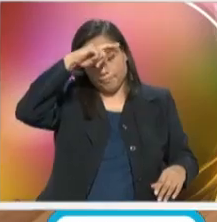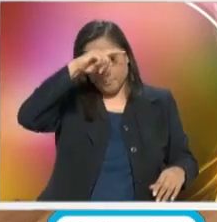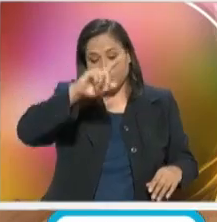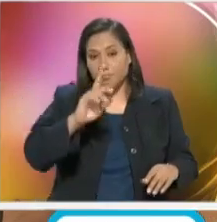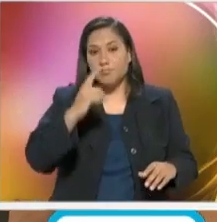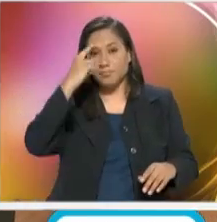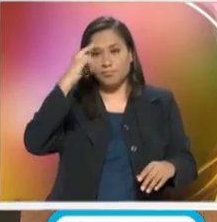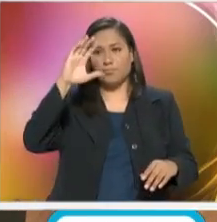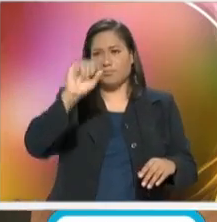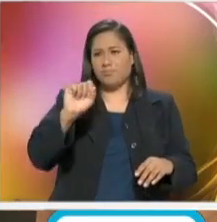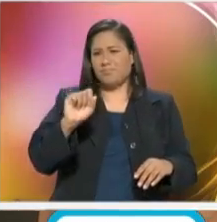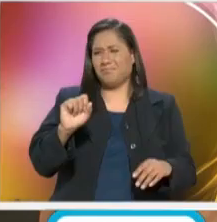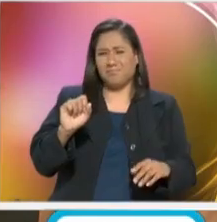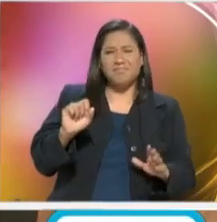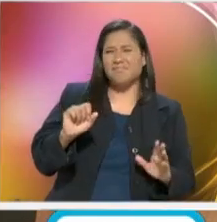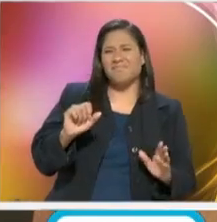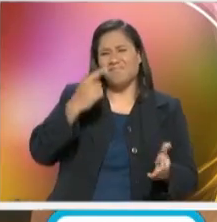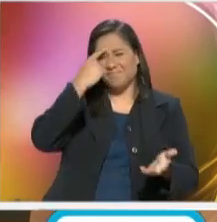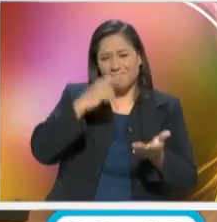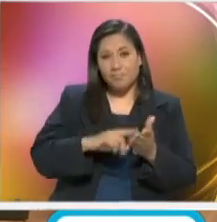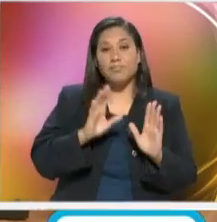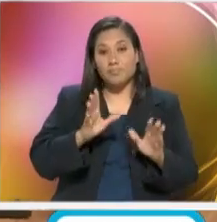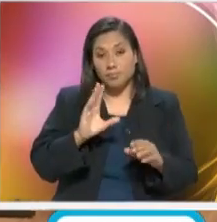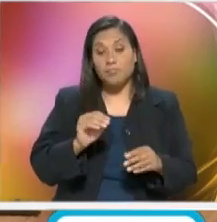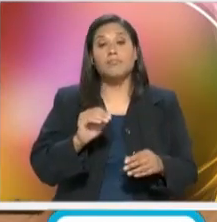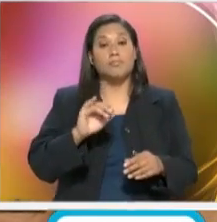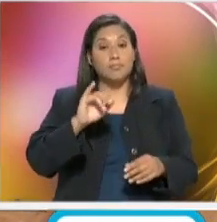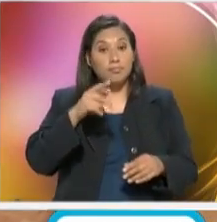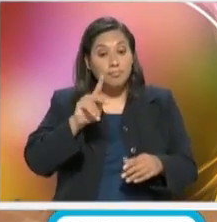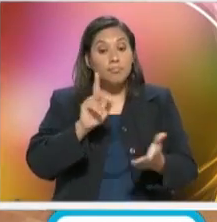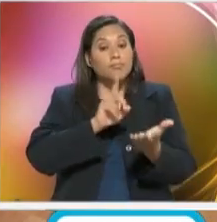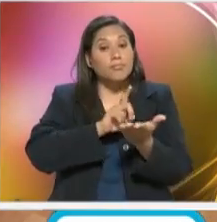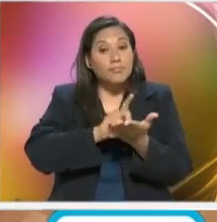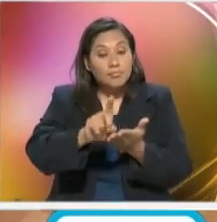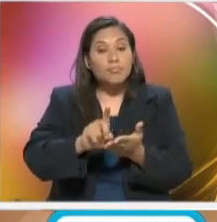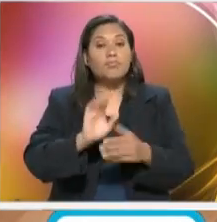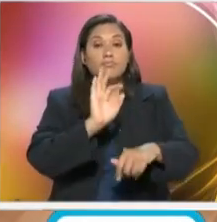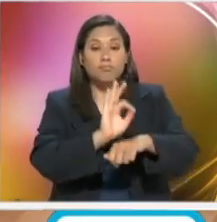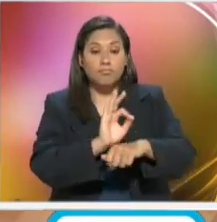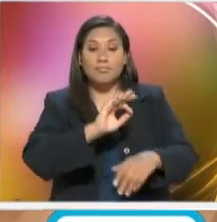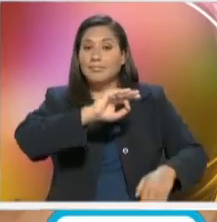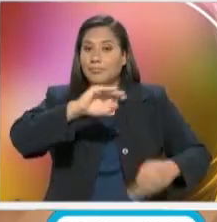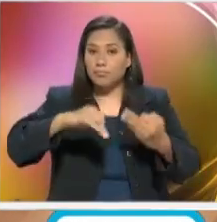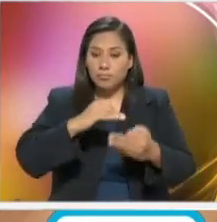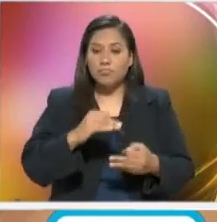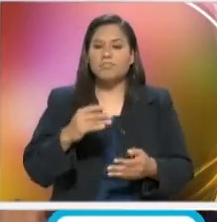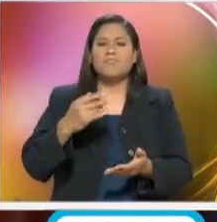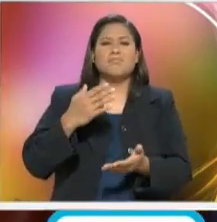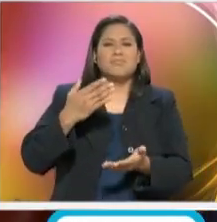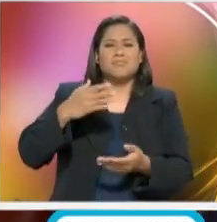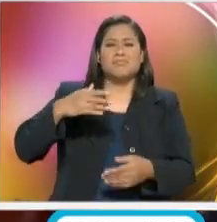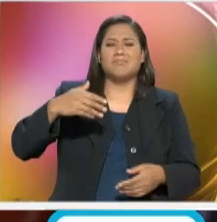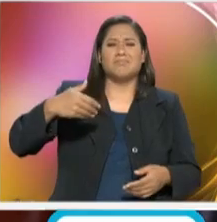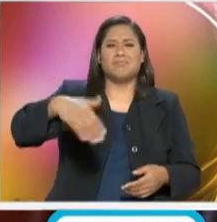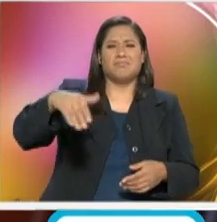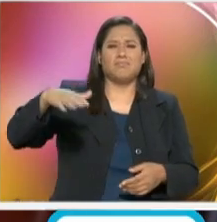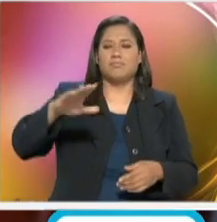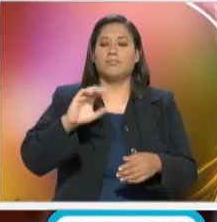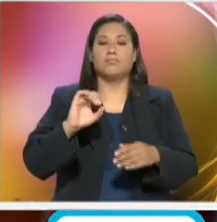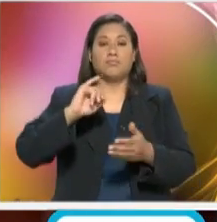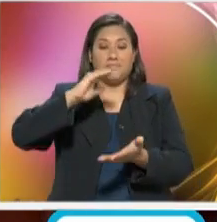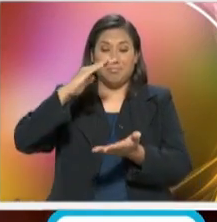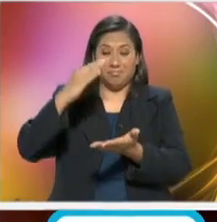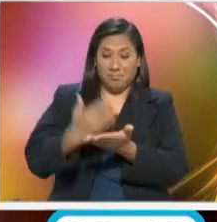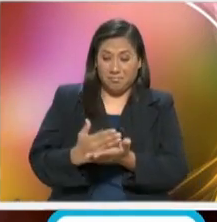esta concepción. Sí. Sin embargo, bueno, sí es bueno recalcarlo que es un derecho que tienen todos, sin exclusión, sin distinción, y a esos